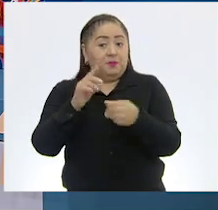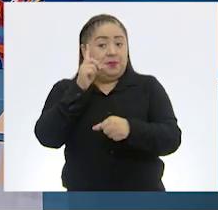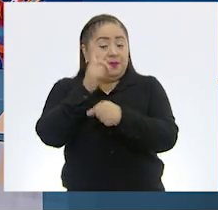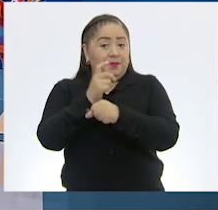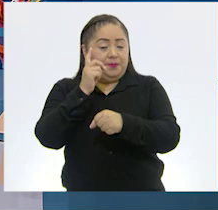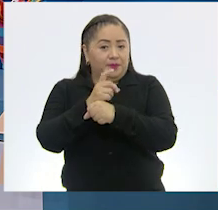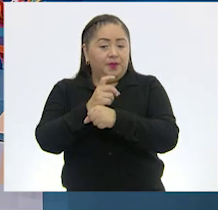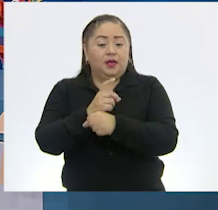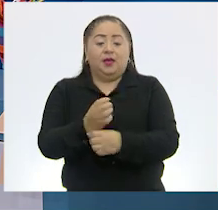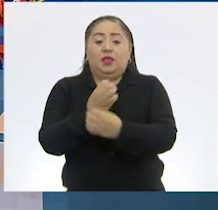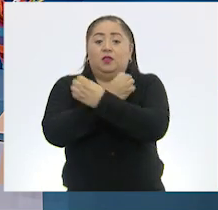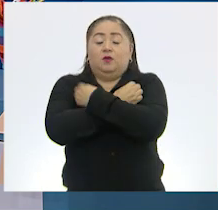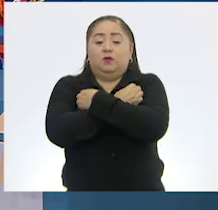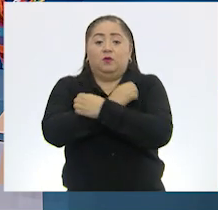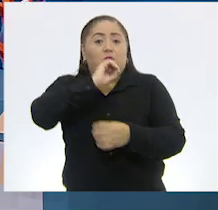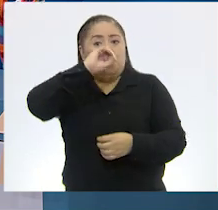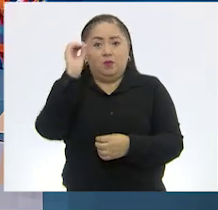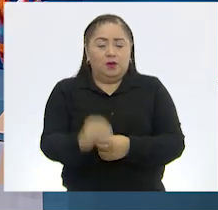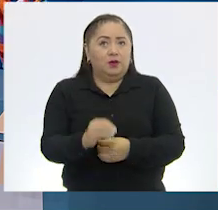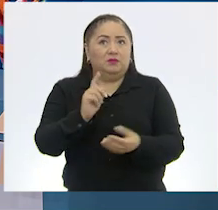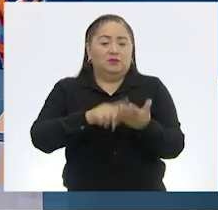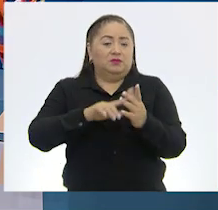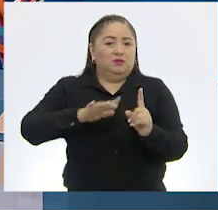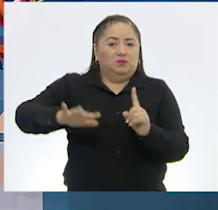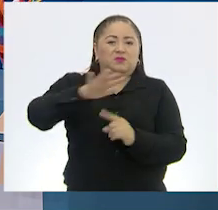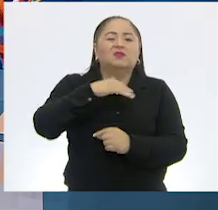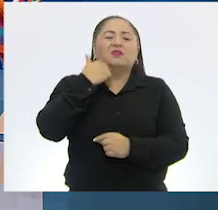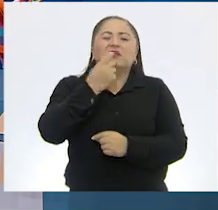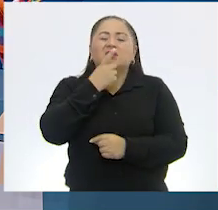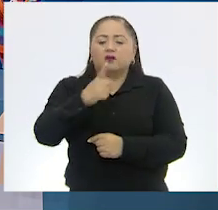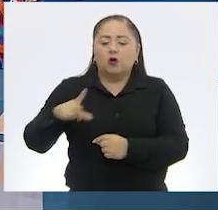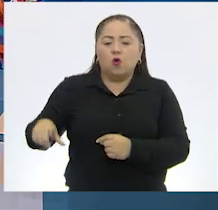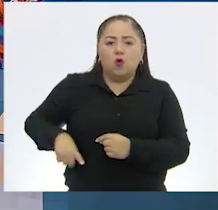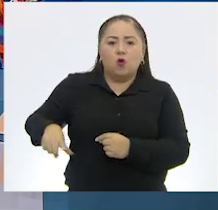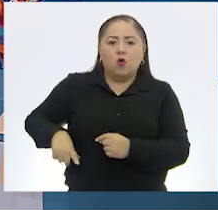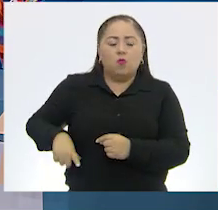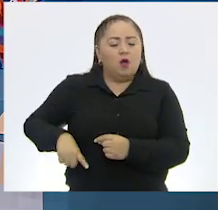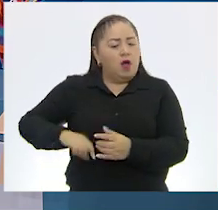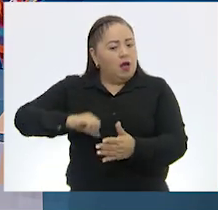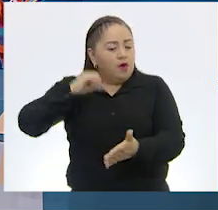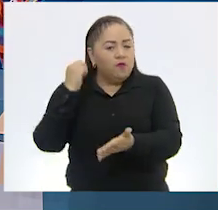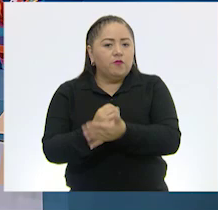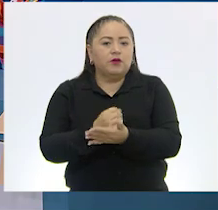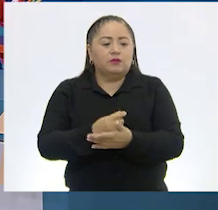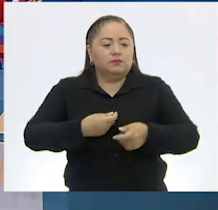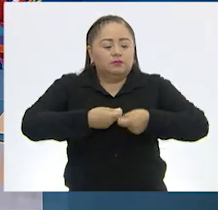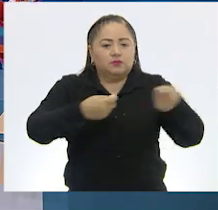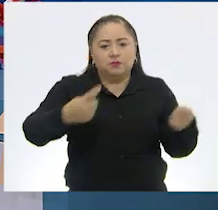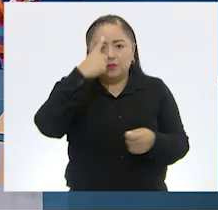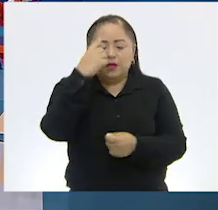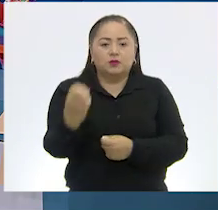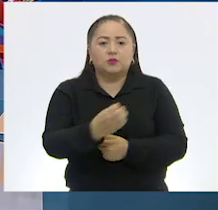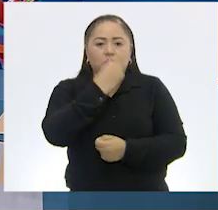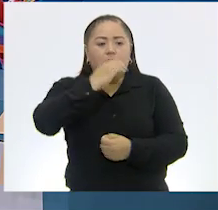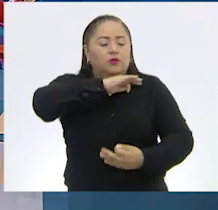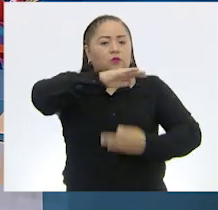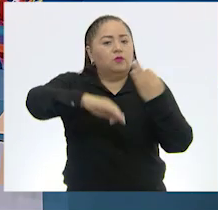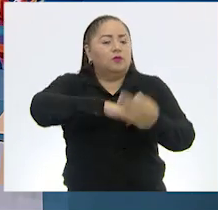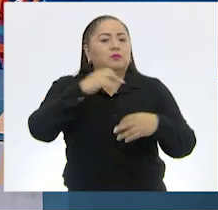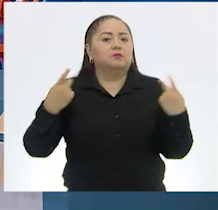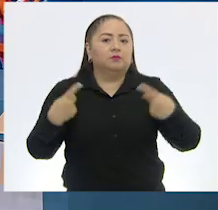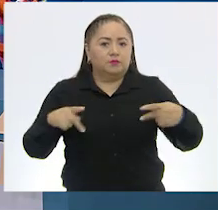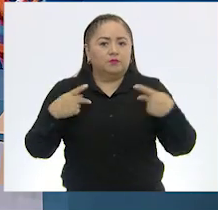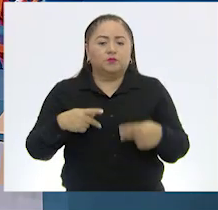Primero, educación obligatoria y universal significa que el gobierno está forzado a brindar servicios educativos a toda la